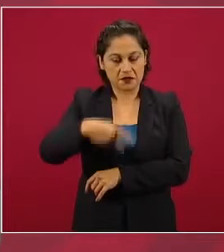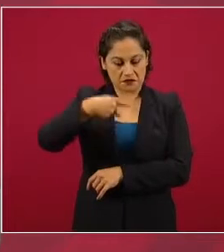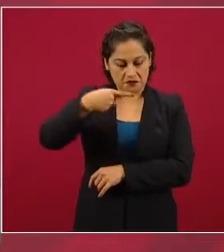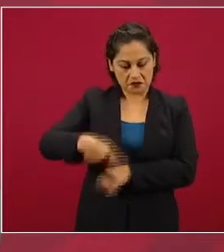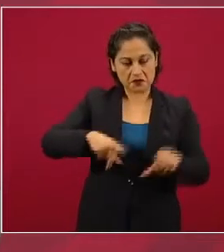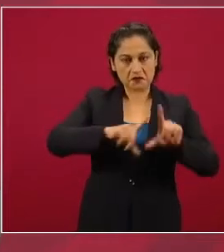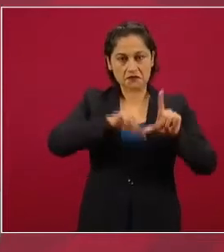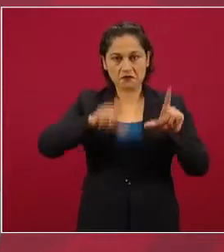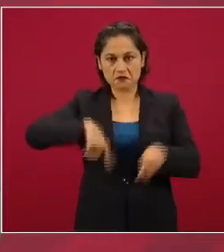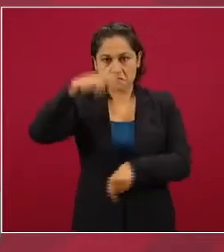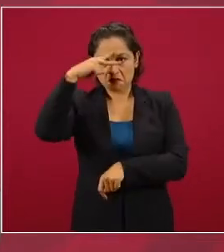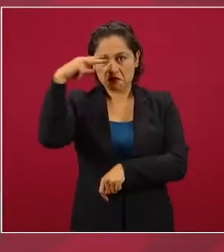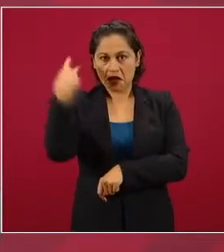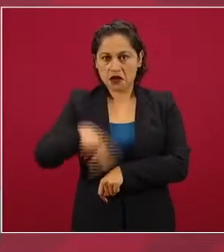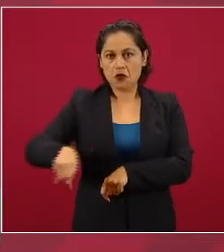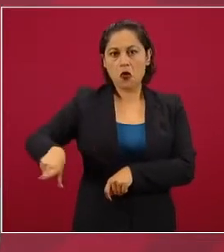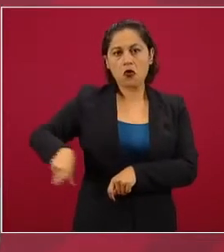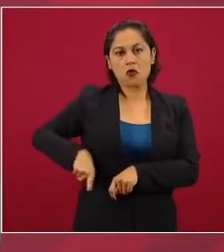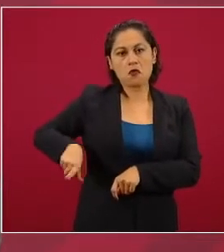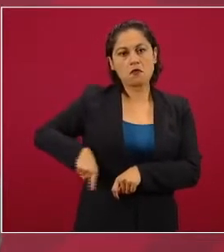Derecho.